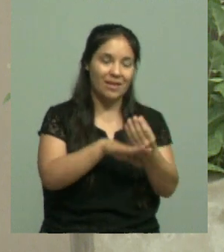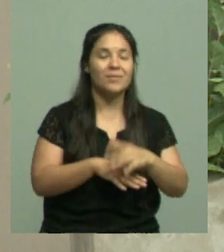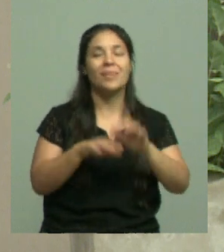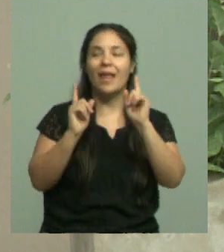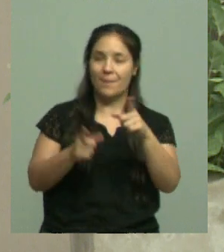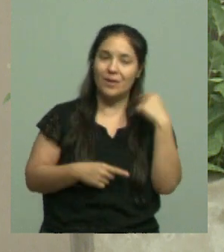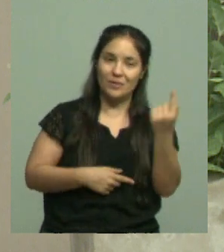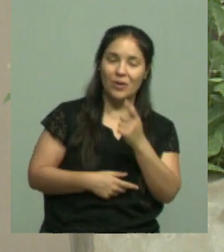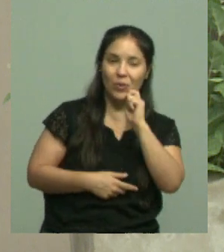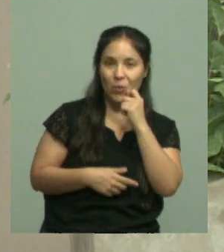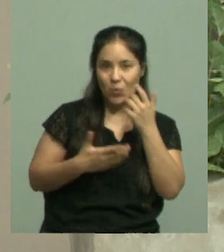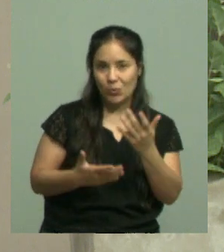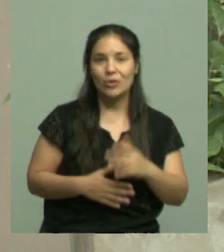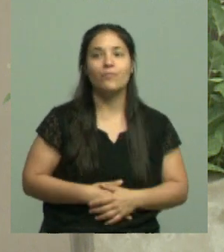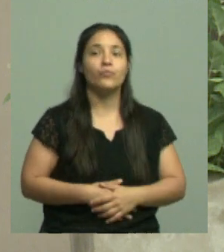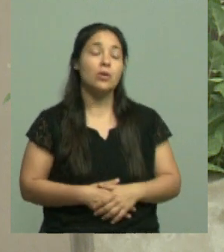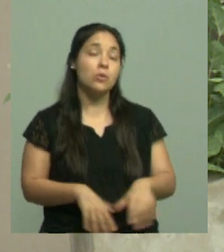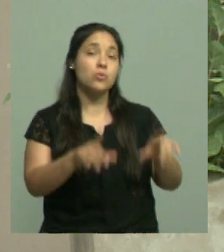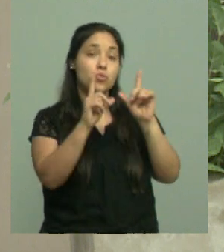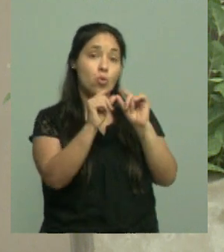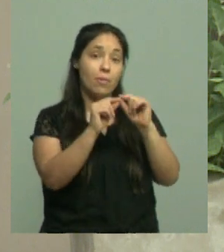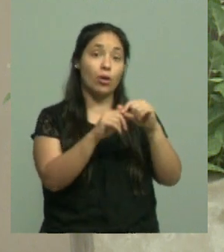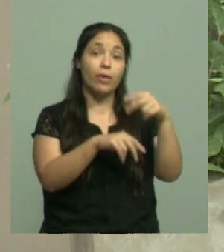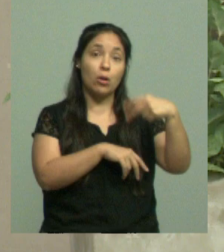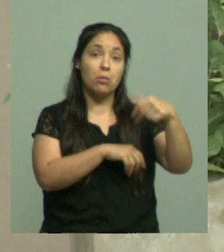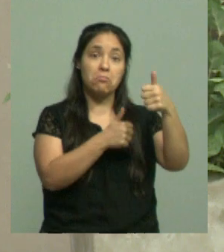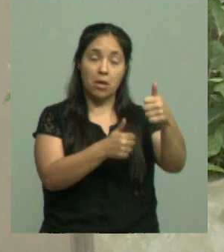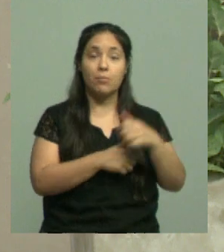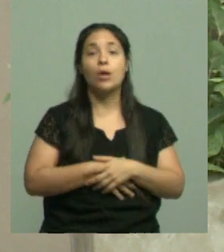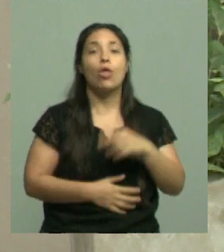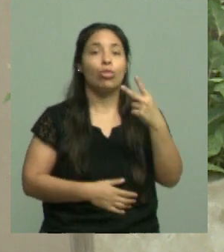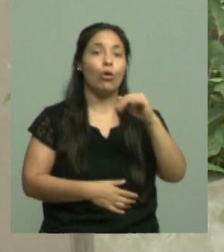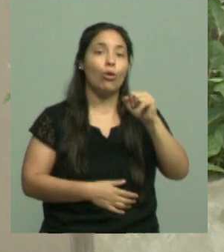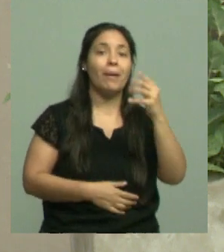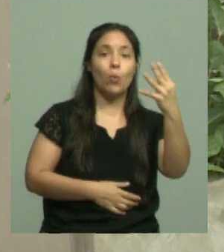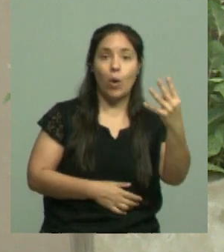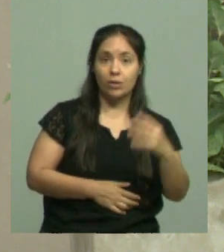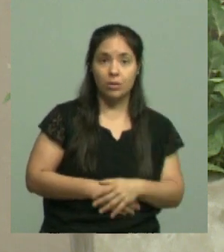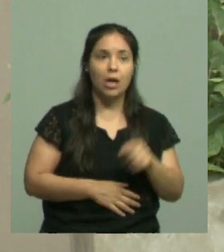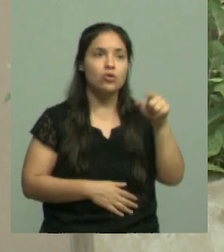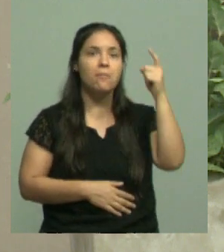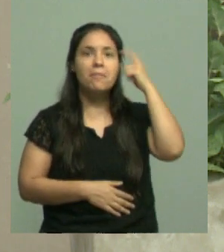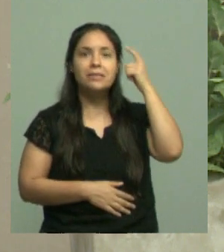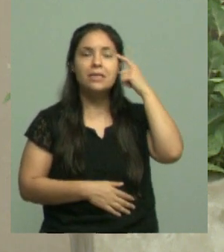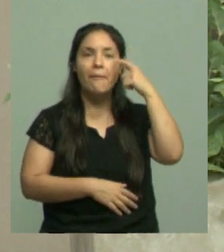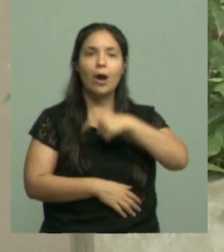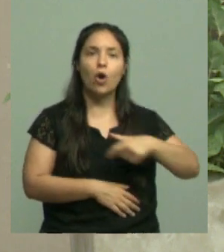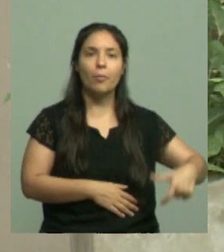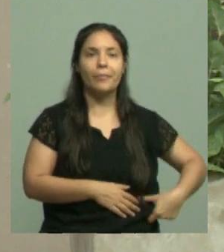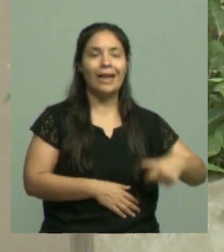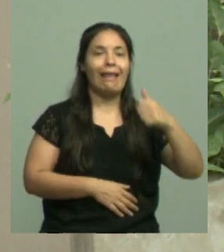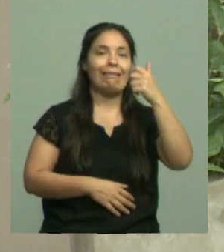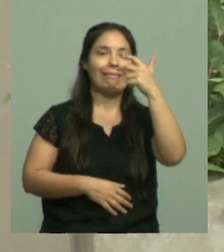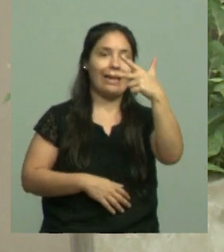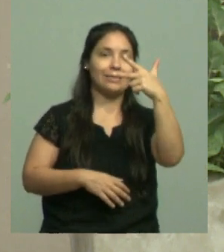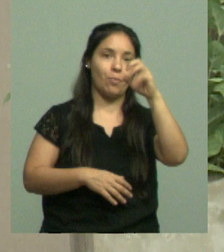también. Le salió bien el número de noviembre al gobierno, digo 2,4, ellos estaban esperando que fuera por debajo del 3,